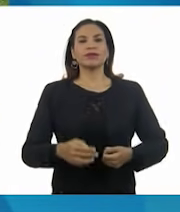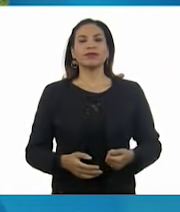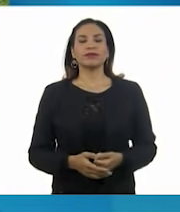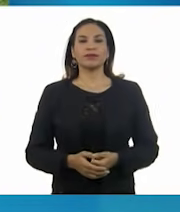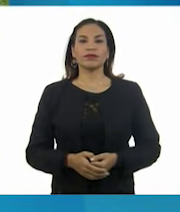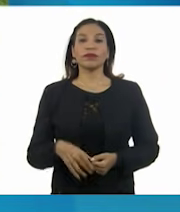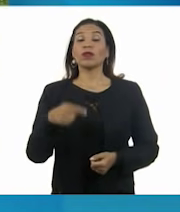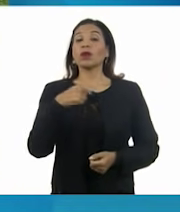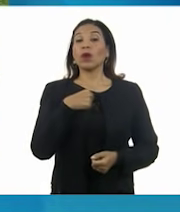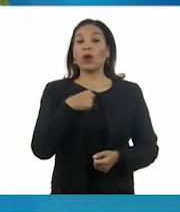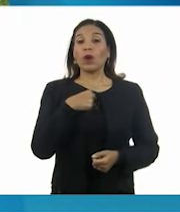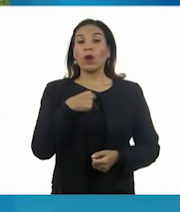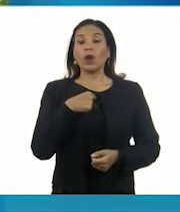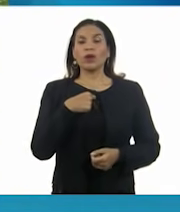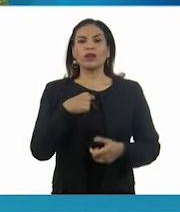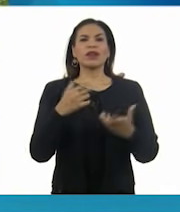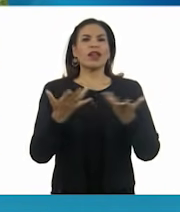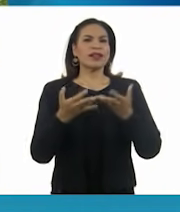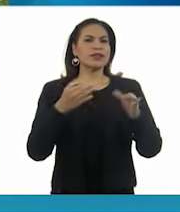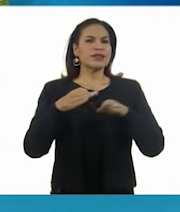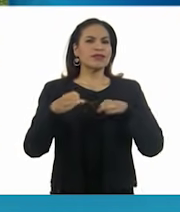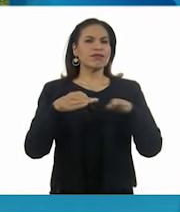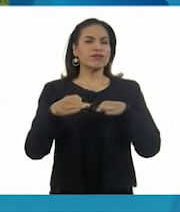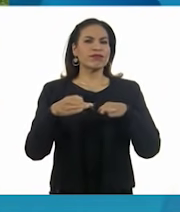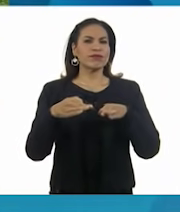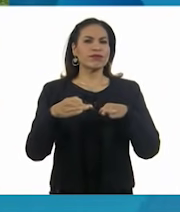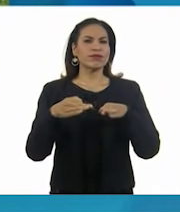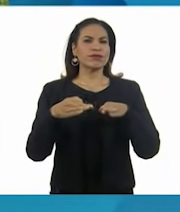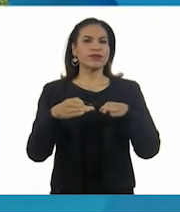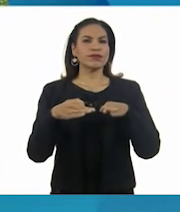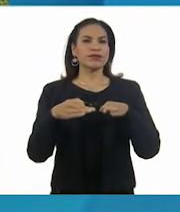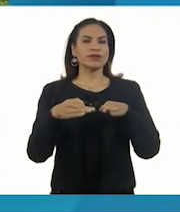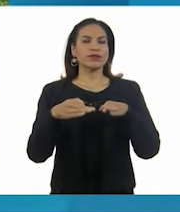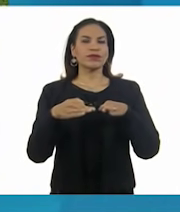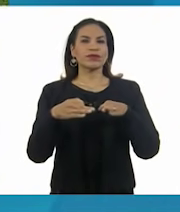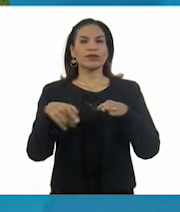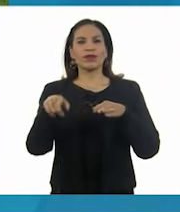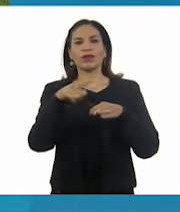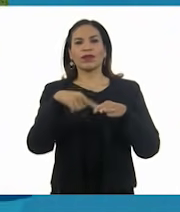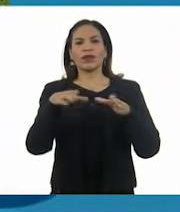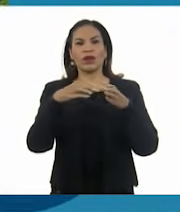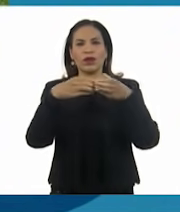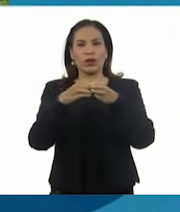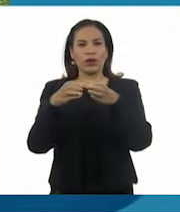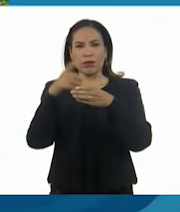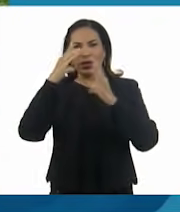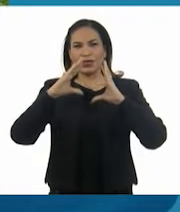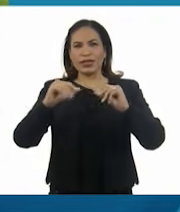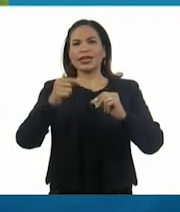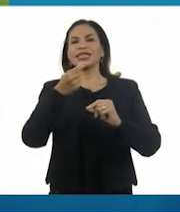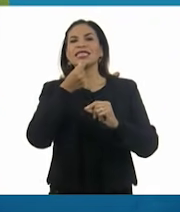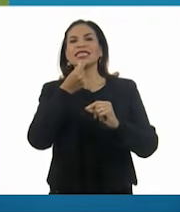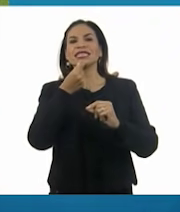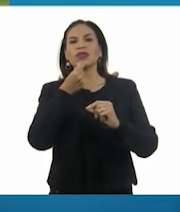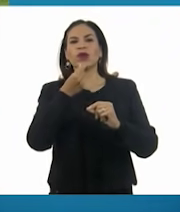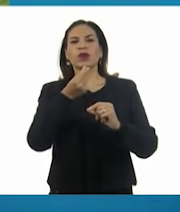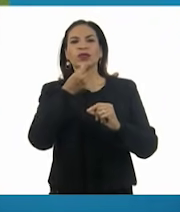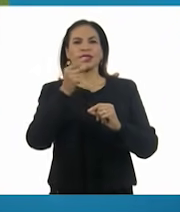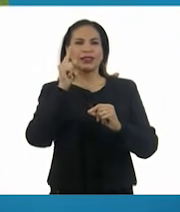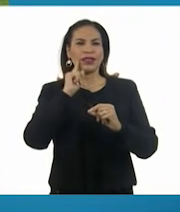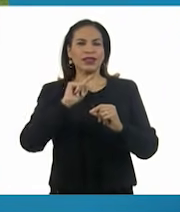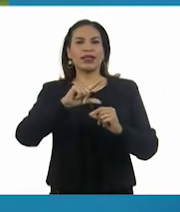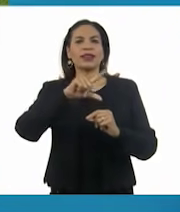Yo me dedico a formar niñas y niños. Después de que